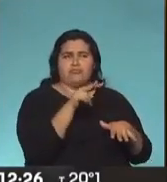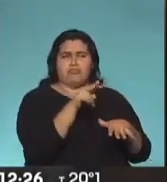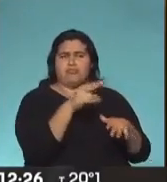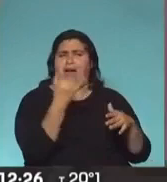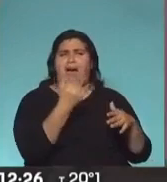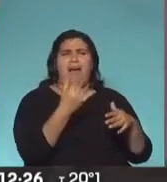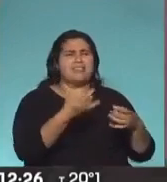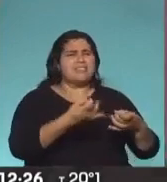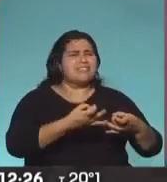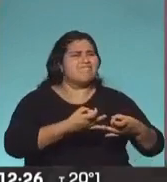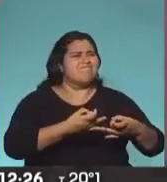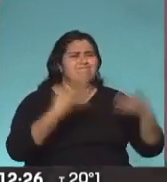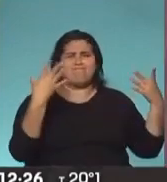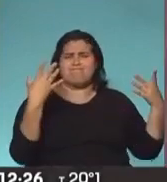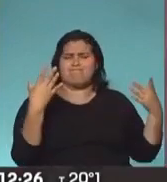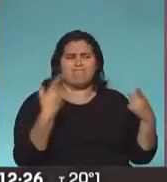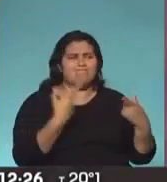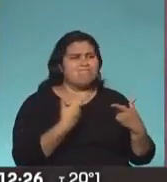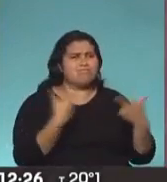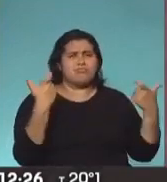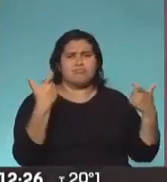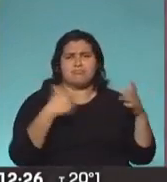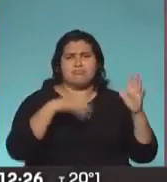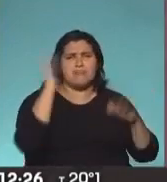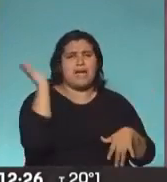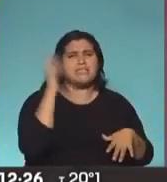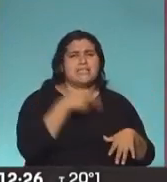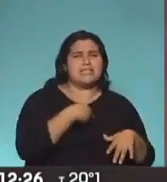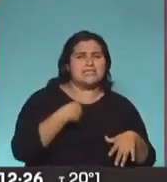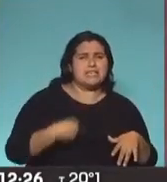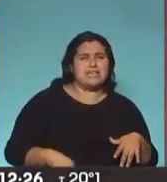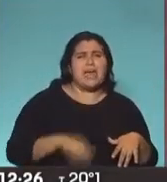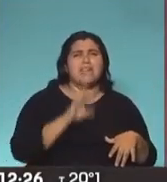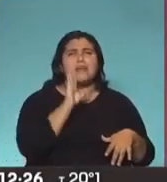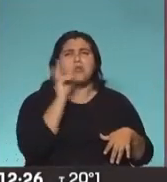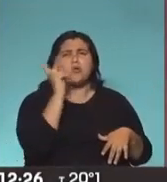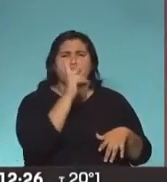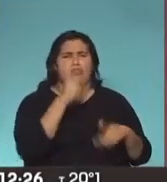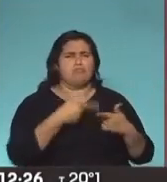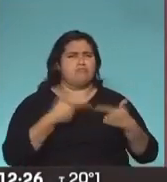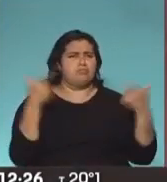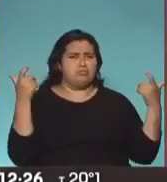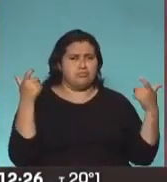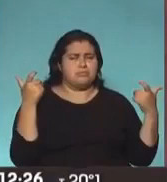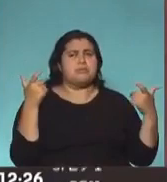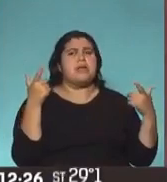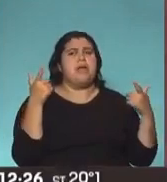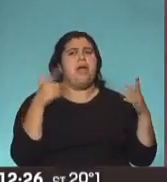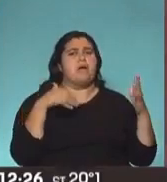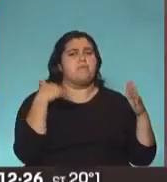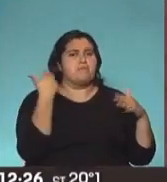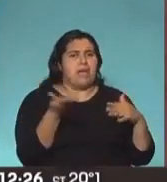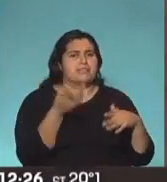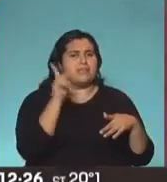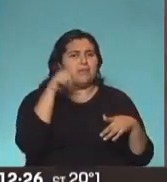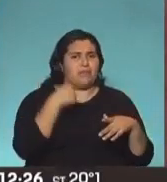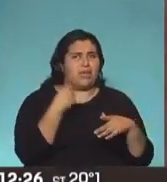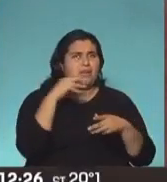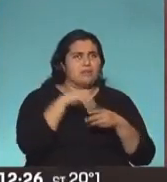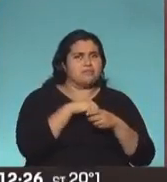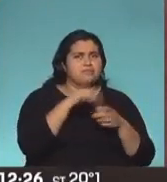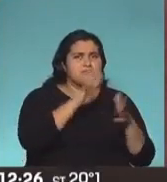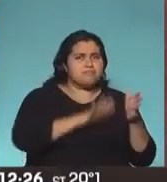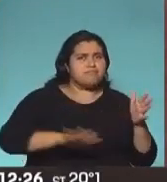estratégica de dos potencias que son china y eeuu en donde lo que fue una hegemonía de eeuu en la región